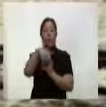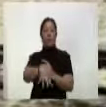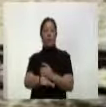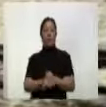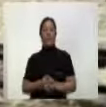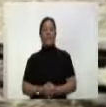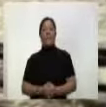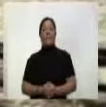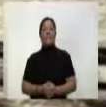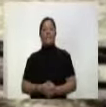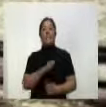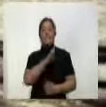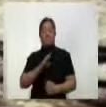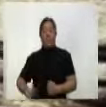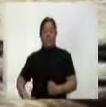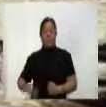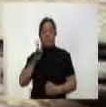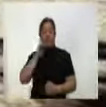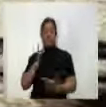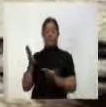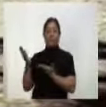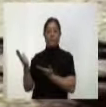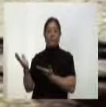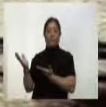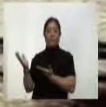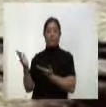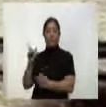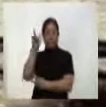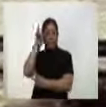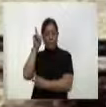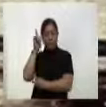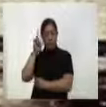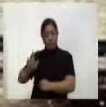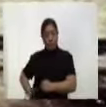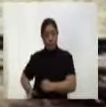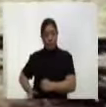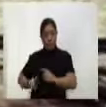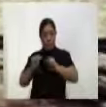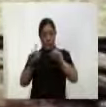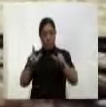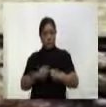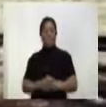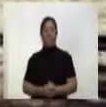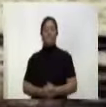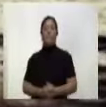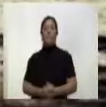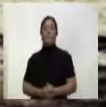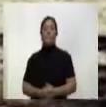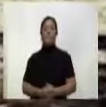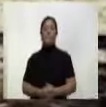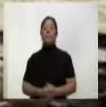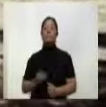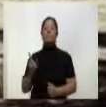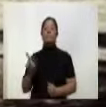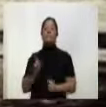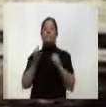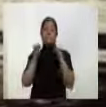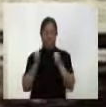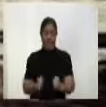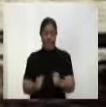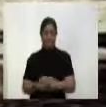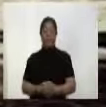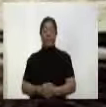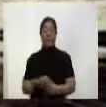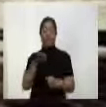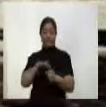La candidata de la coalición Juntos Haremos Historia en Tlaxcala al gobierno del estado, Lorena Cuellar Cisneros, aseguró que, si el